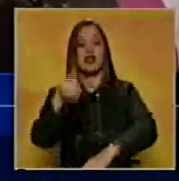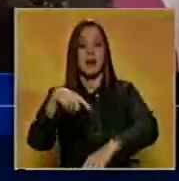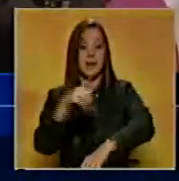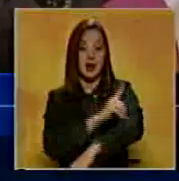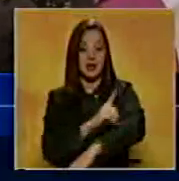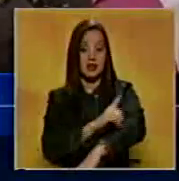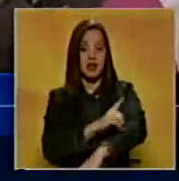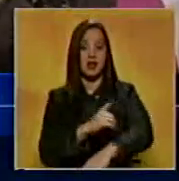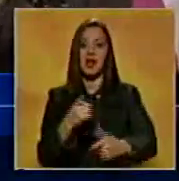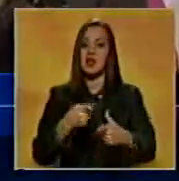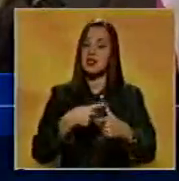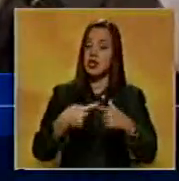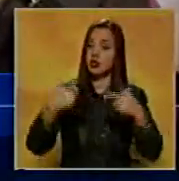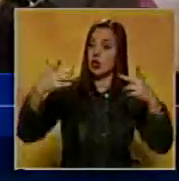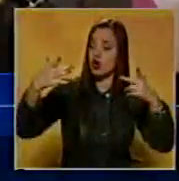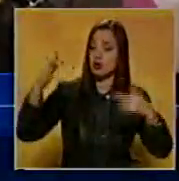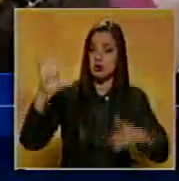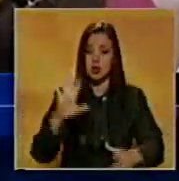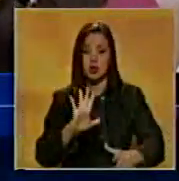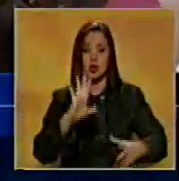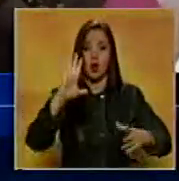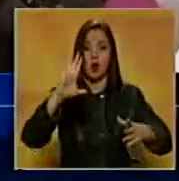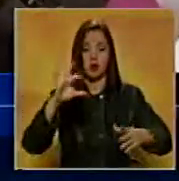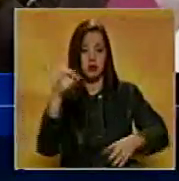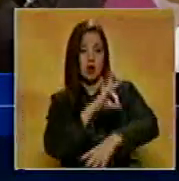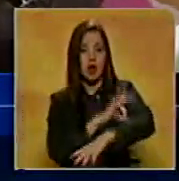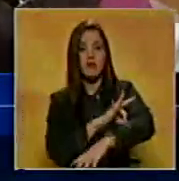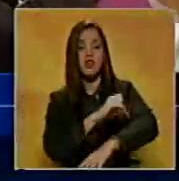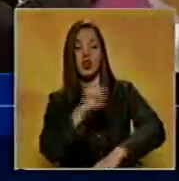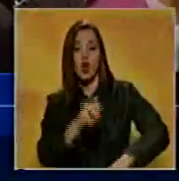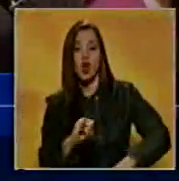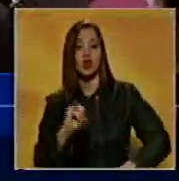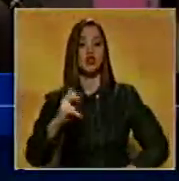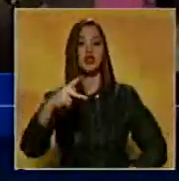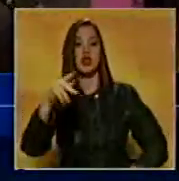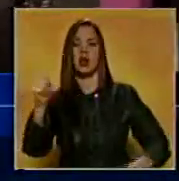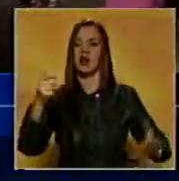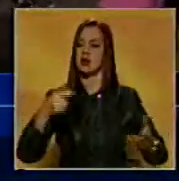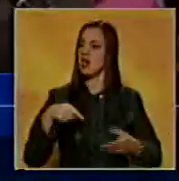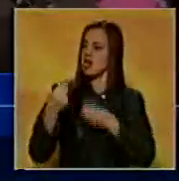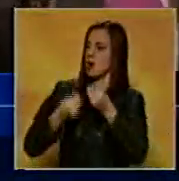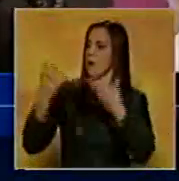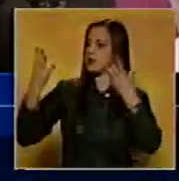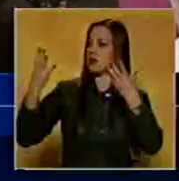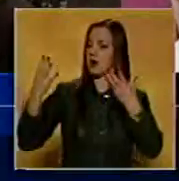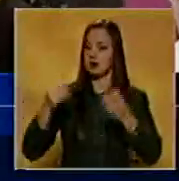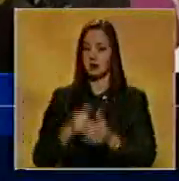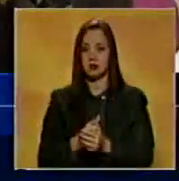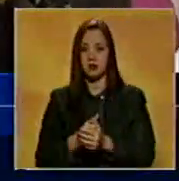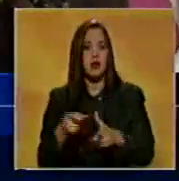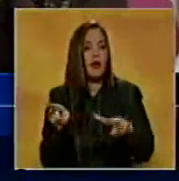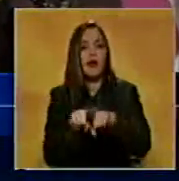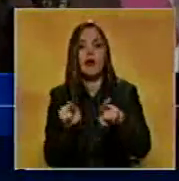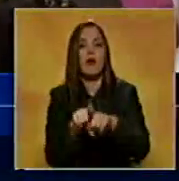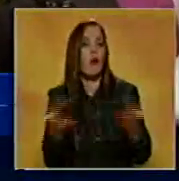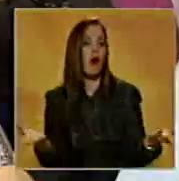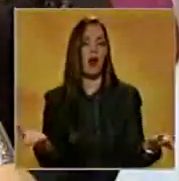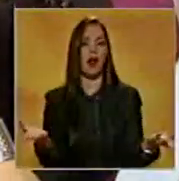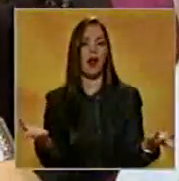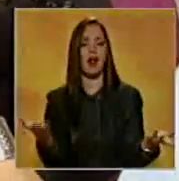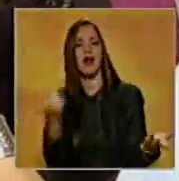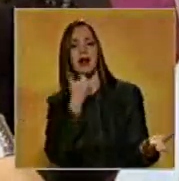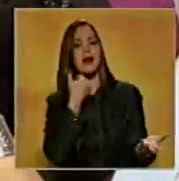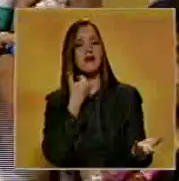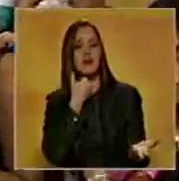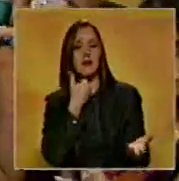Y entonces llegó el virus Zika. Sí llegó. ¿Y qué va a pasar? Bueno, es la misma sintomatología,